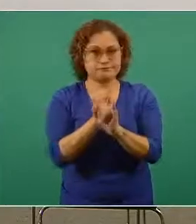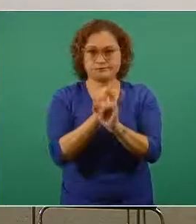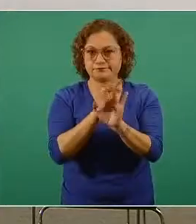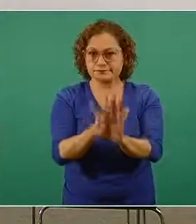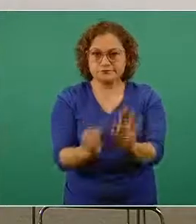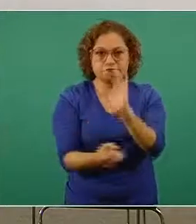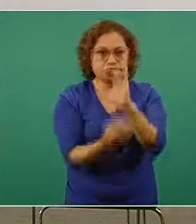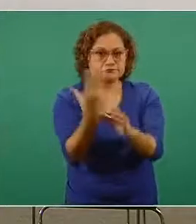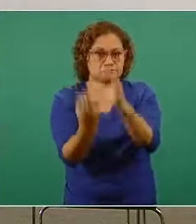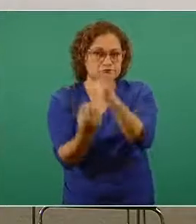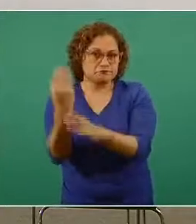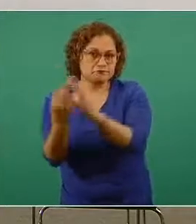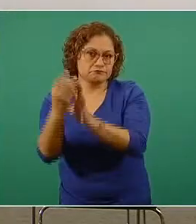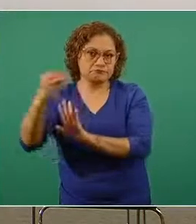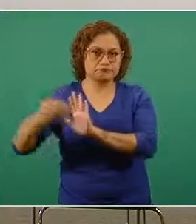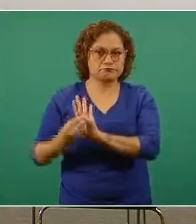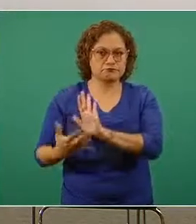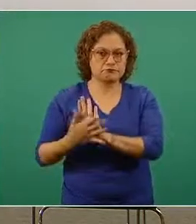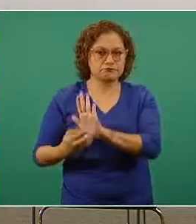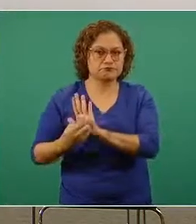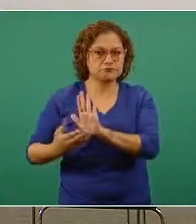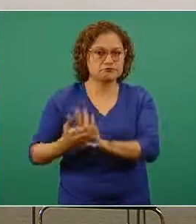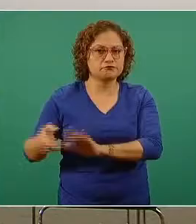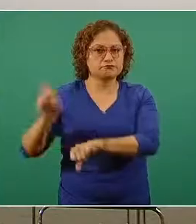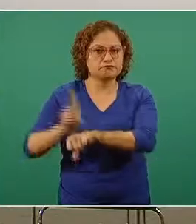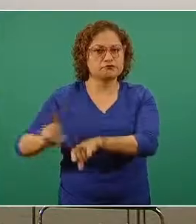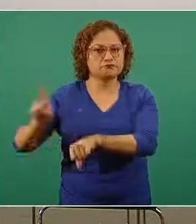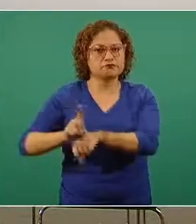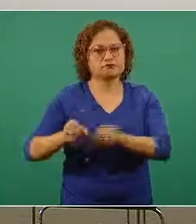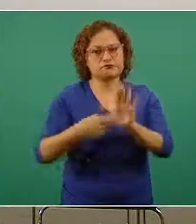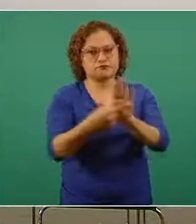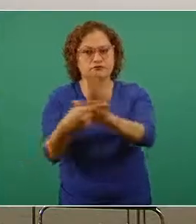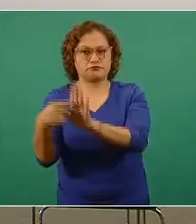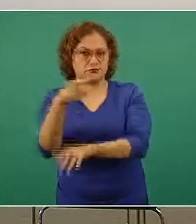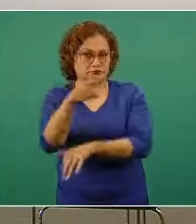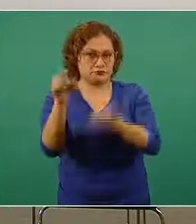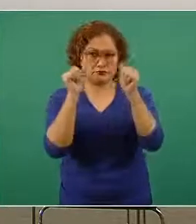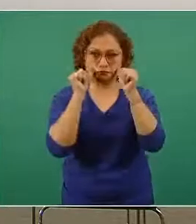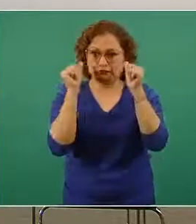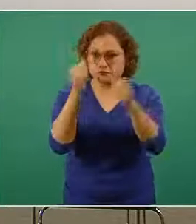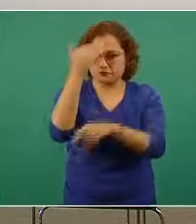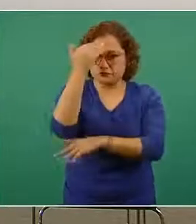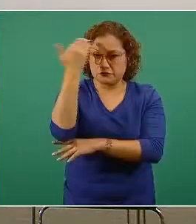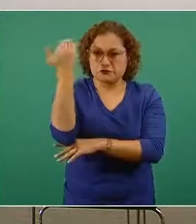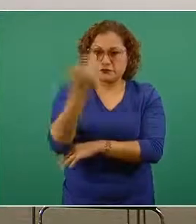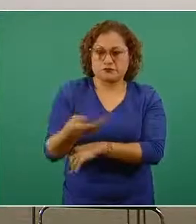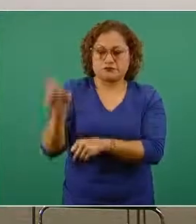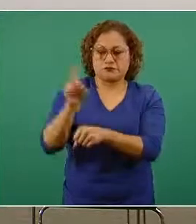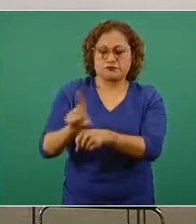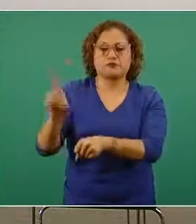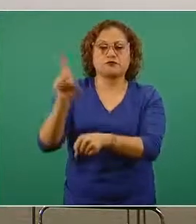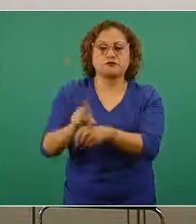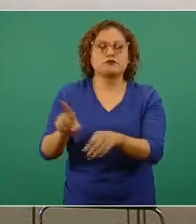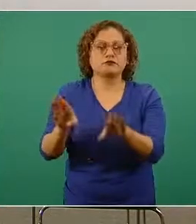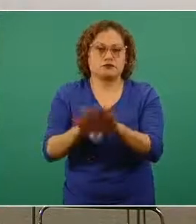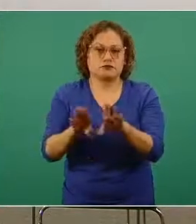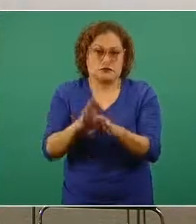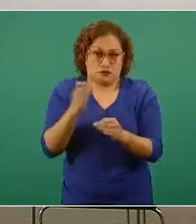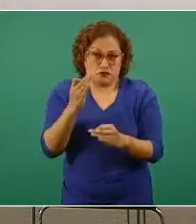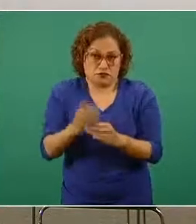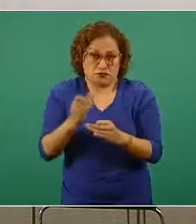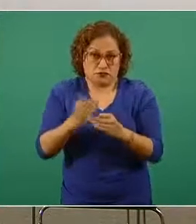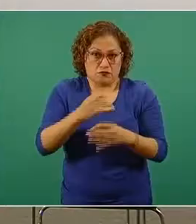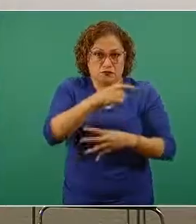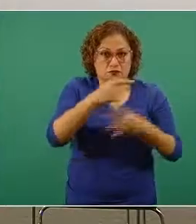números todos los días y comunicándoles a ustedes cómo se sigue cubriendo, sobre todo estos grupos que son los grupos que